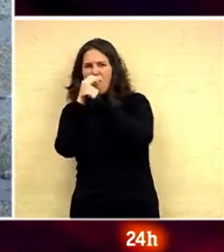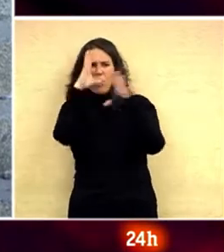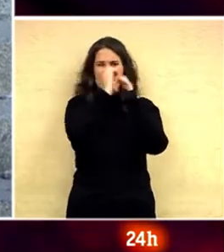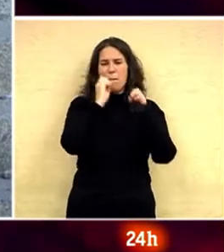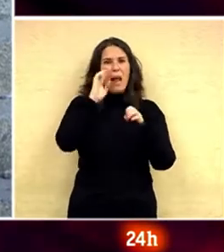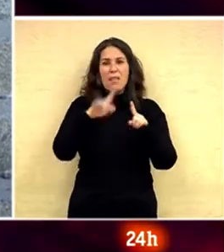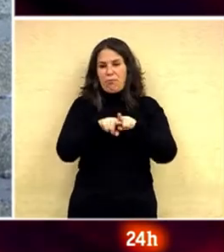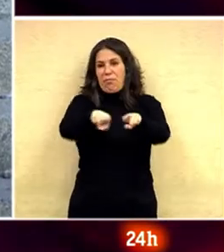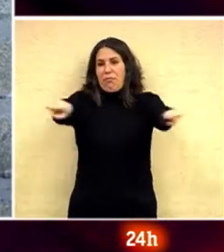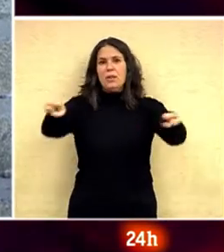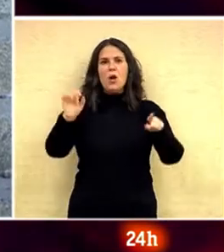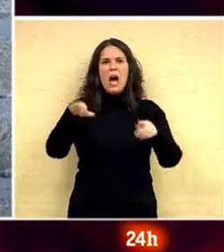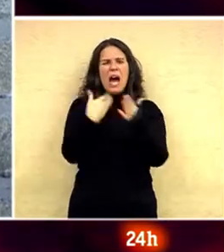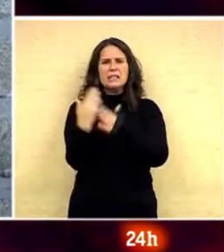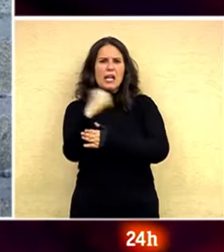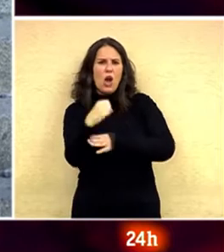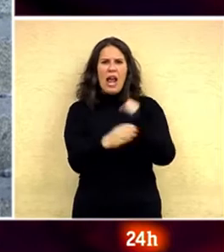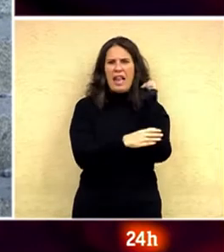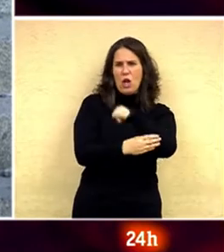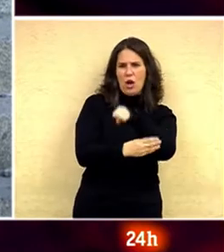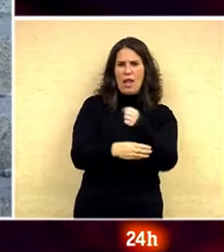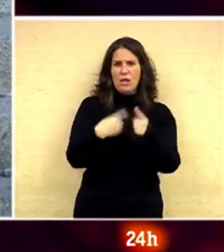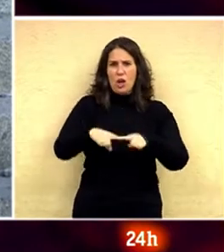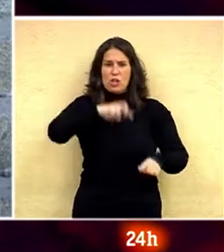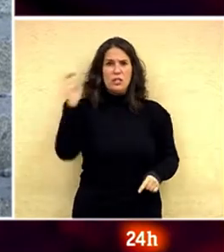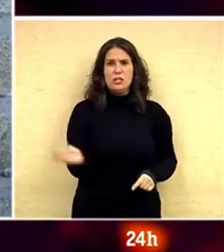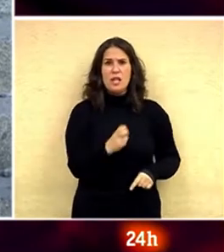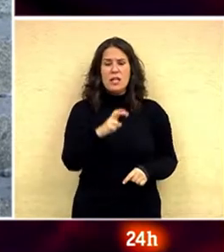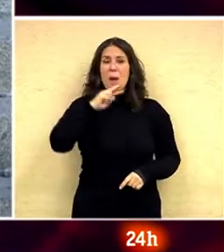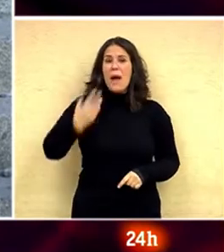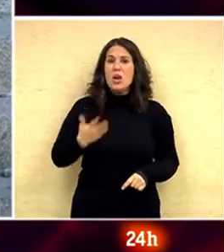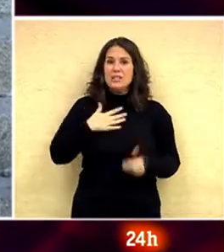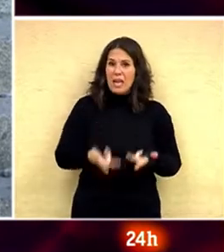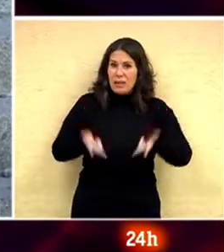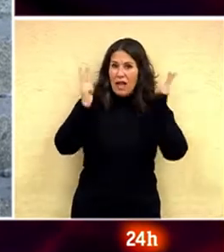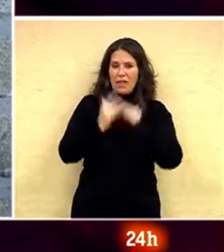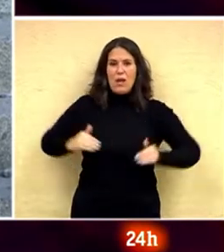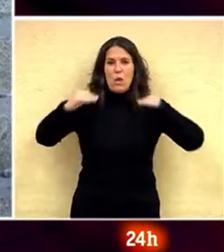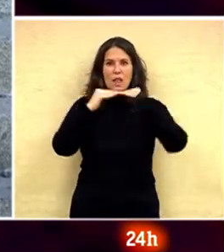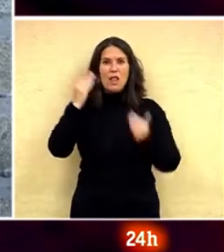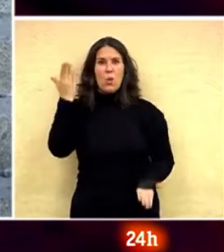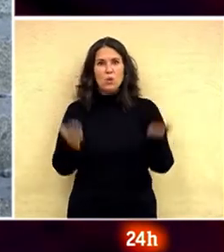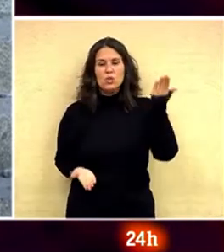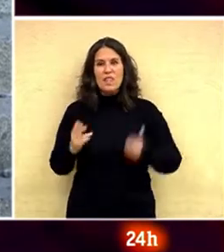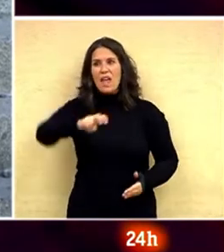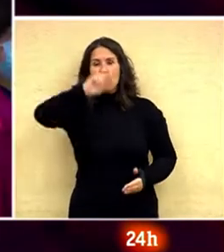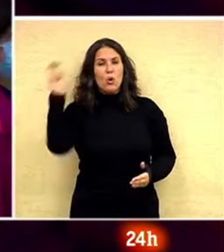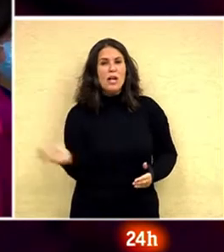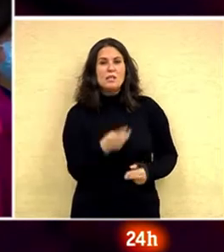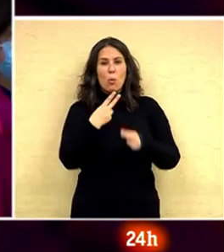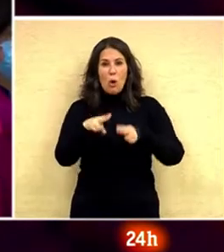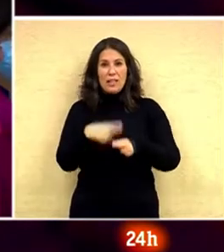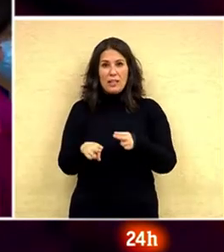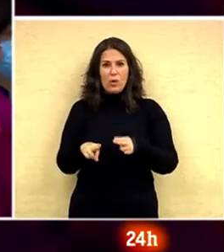e ignorancias en todos sus participantes. Los valores de libertad, igualdad, justicia y